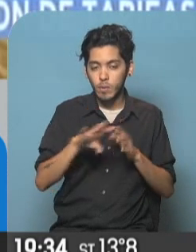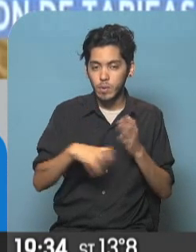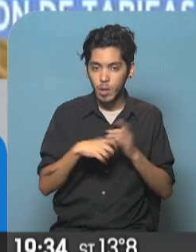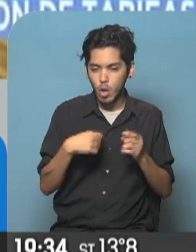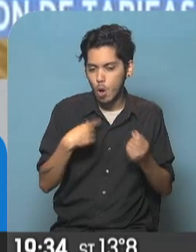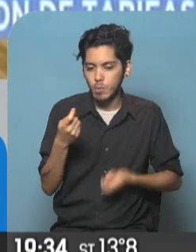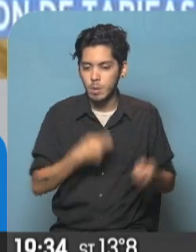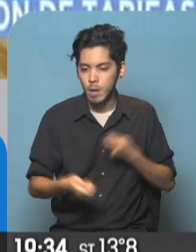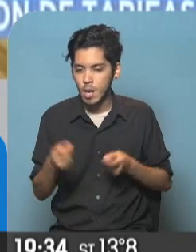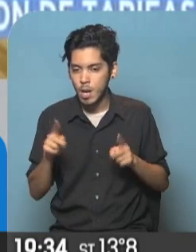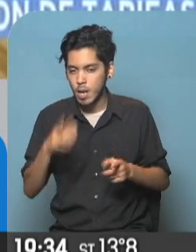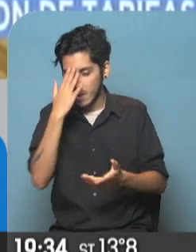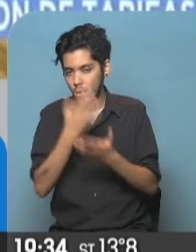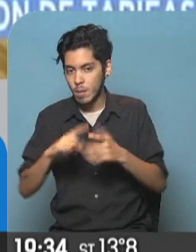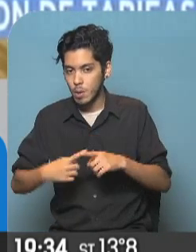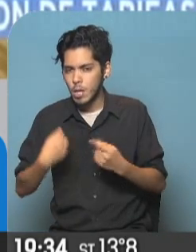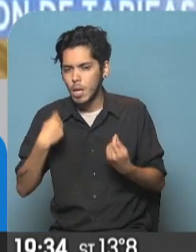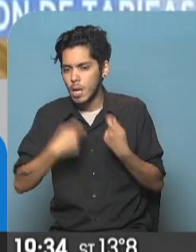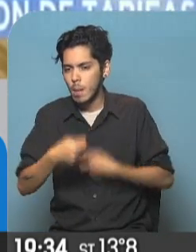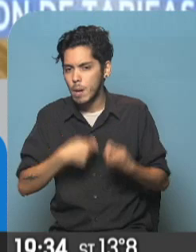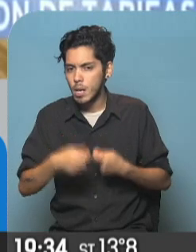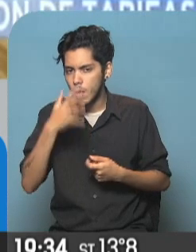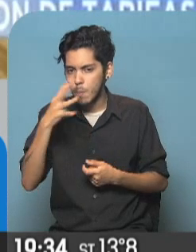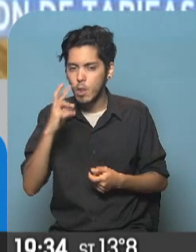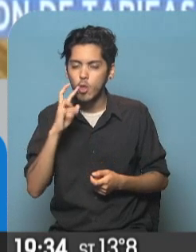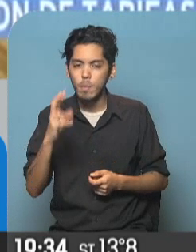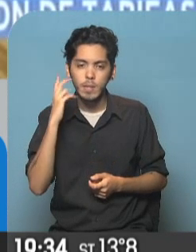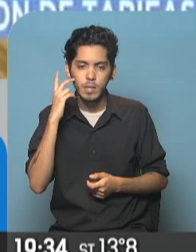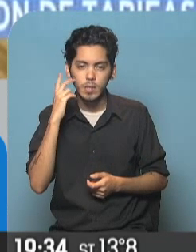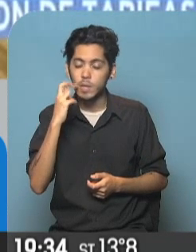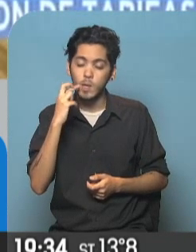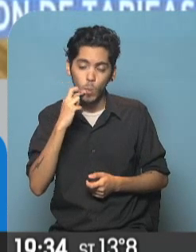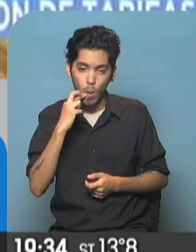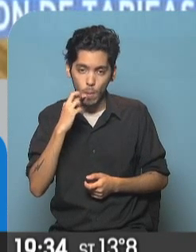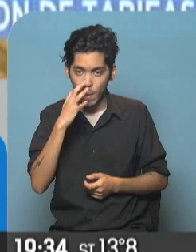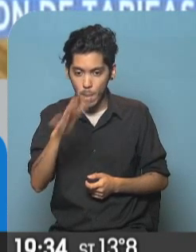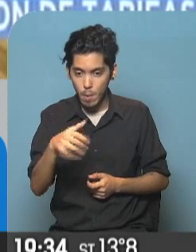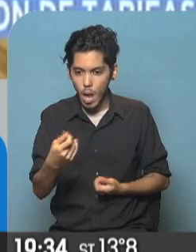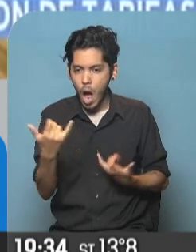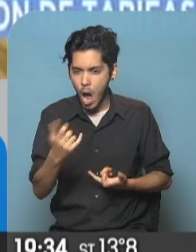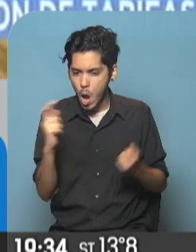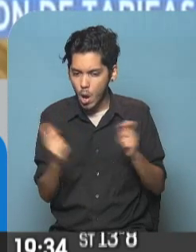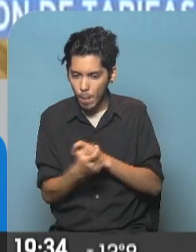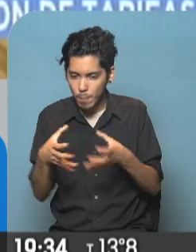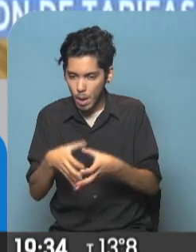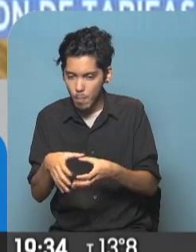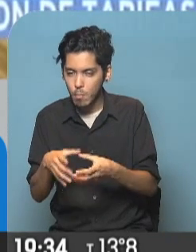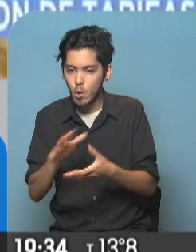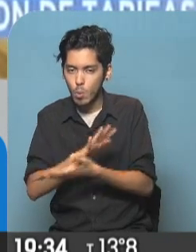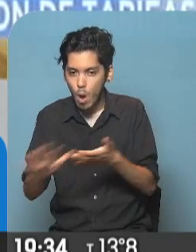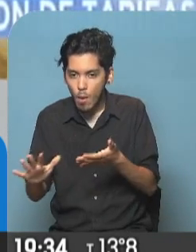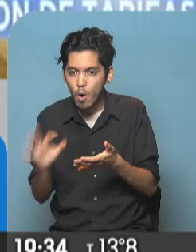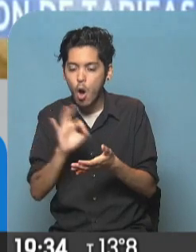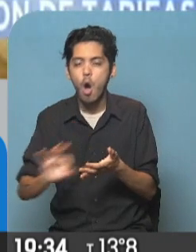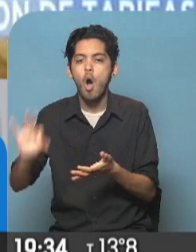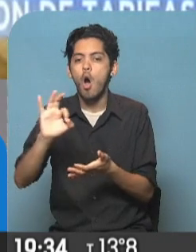frente político y sobre todo qué espera el mercado para después de 2019 hay espacio para un cambio hemos reformulado o para una